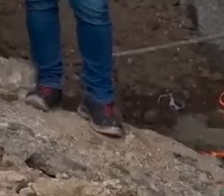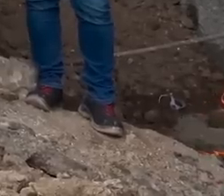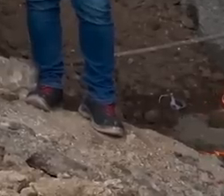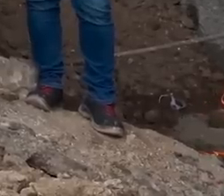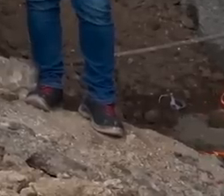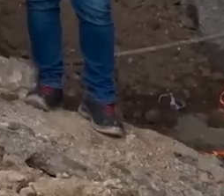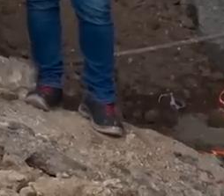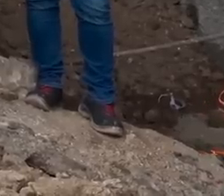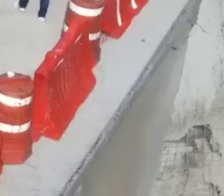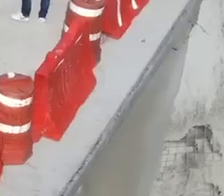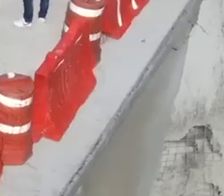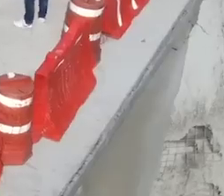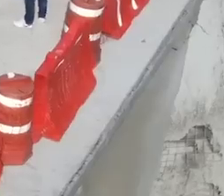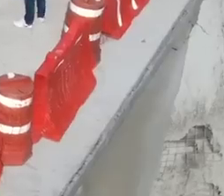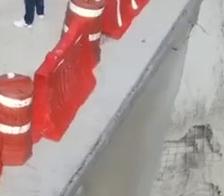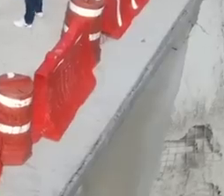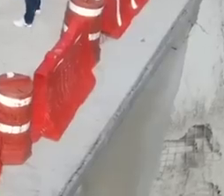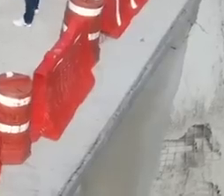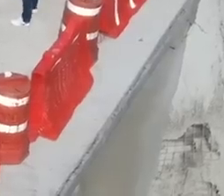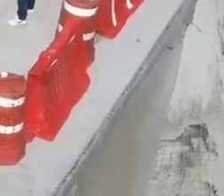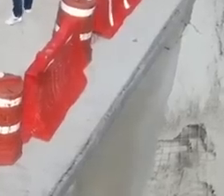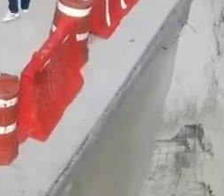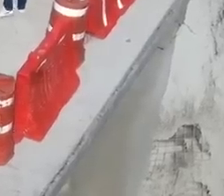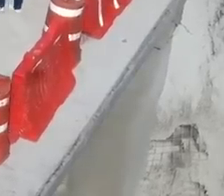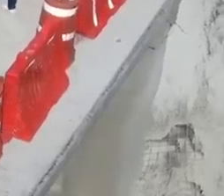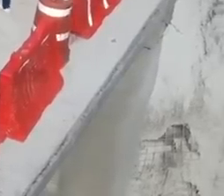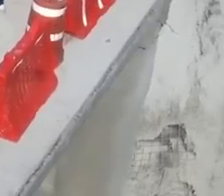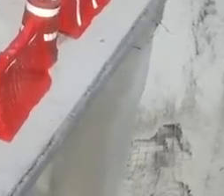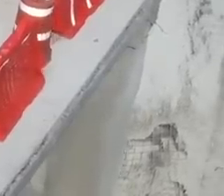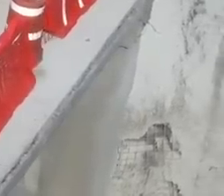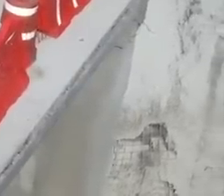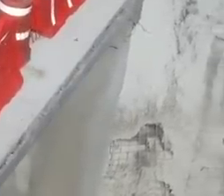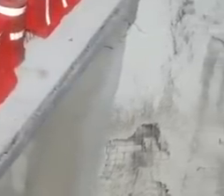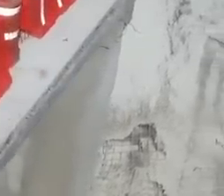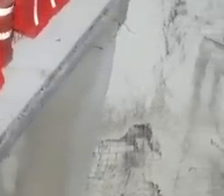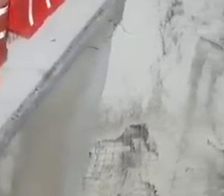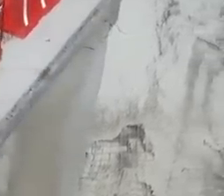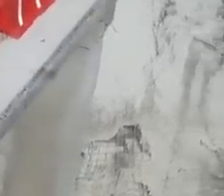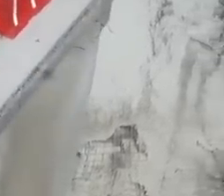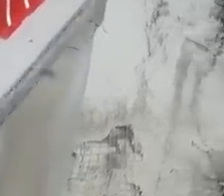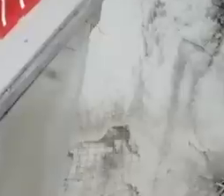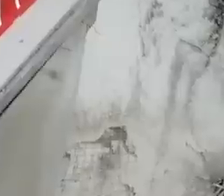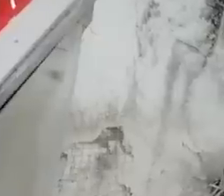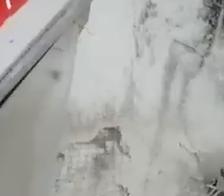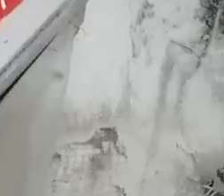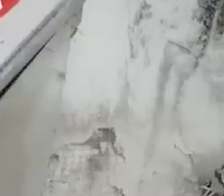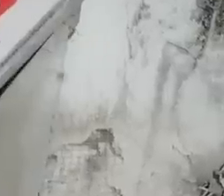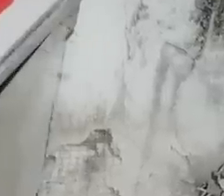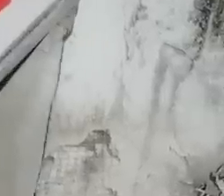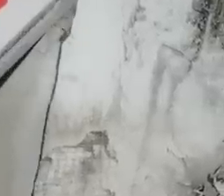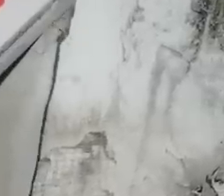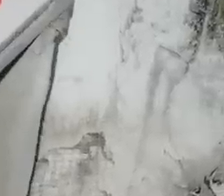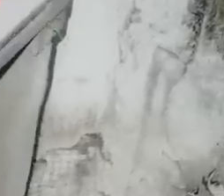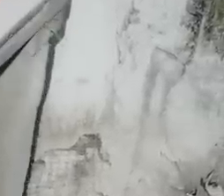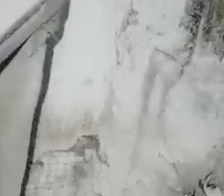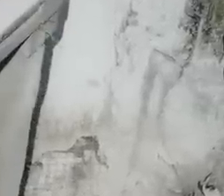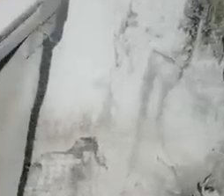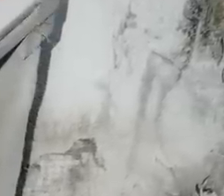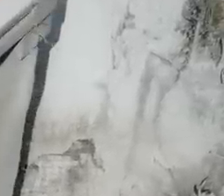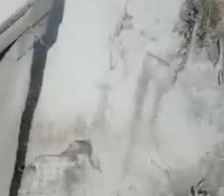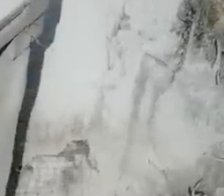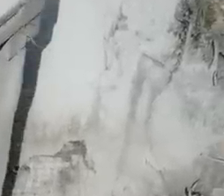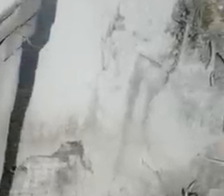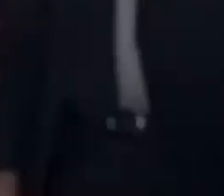de 220.000. O sea, que estamos beneficiando a la mitad de la población de esta gran